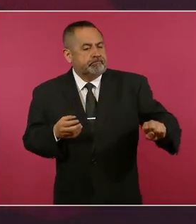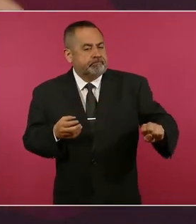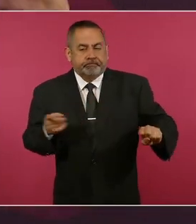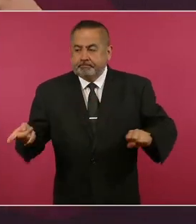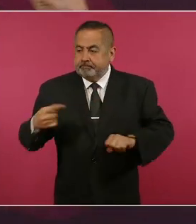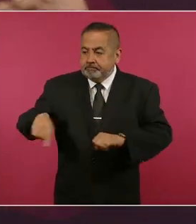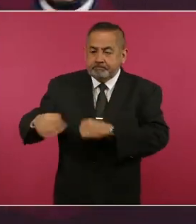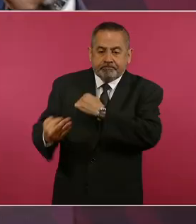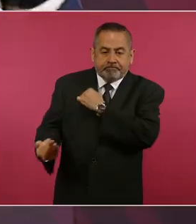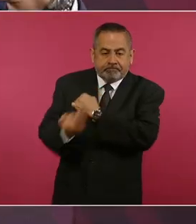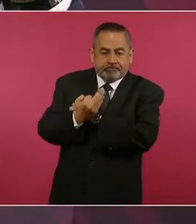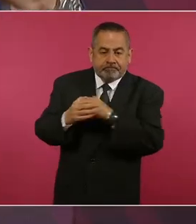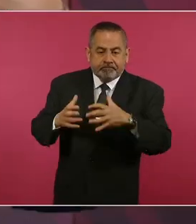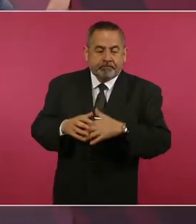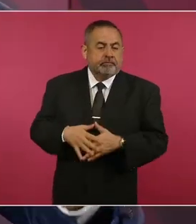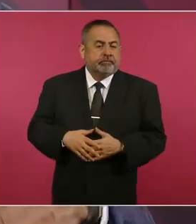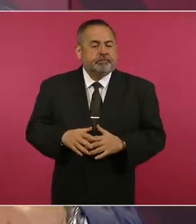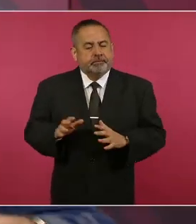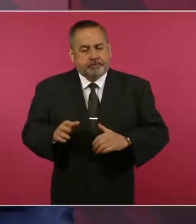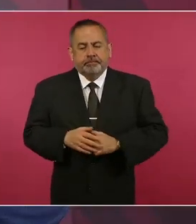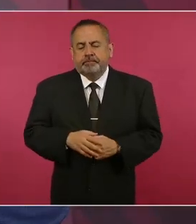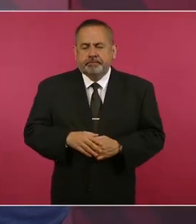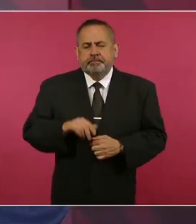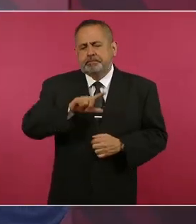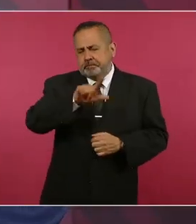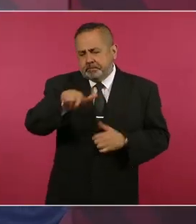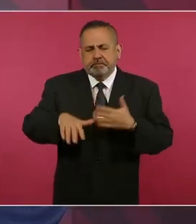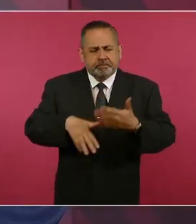Pero luego esos mismos conservadores